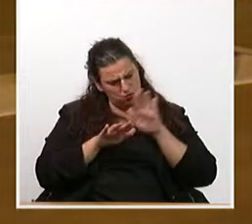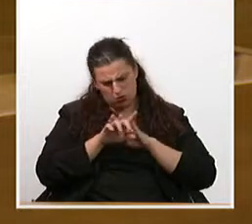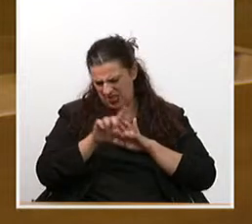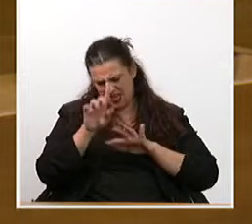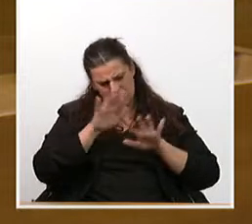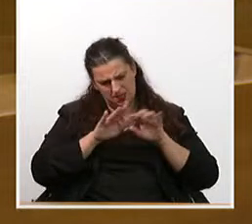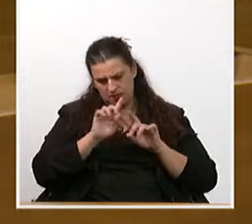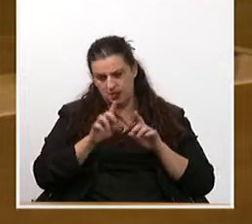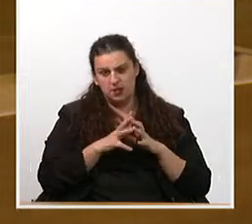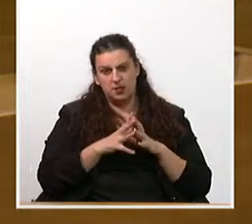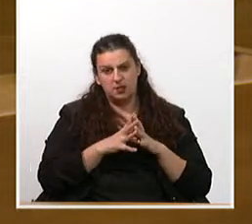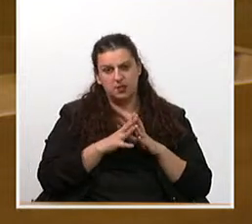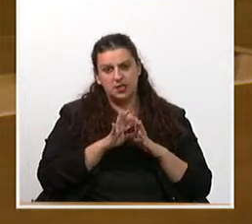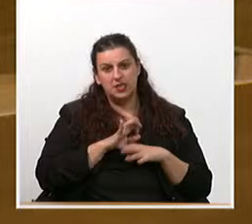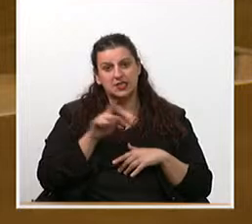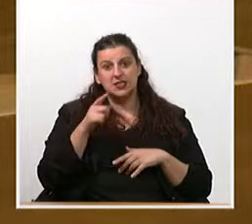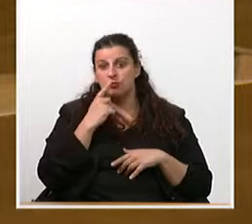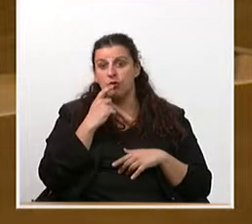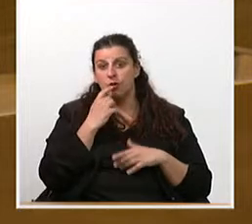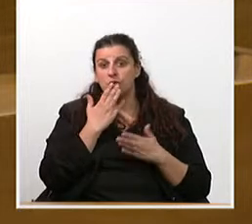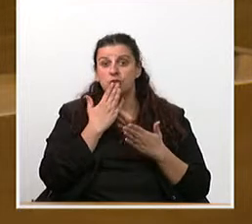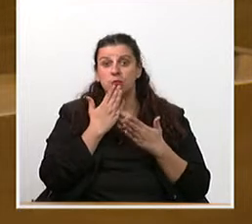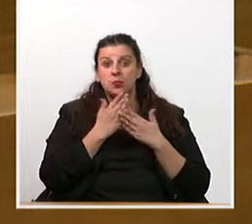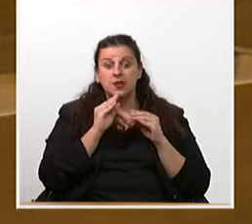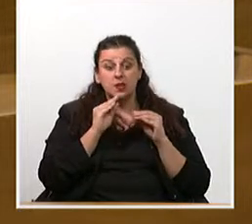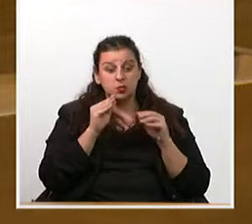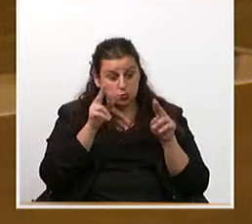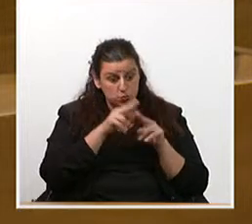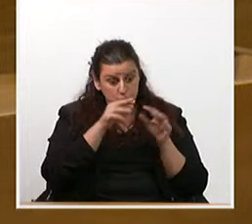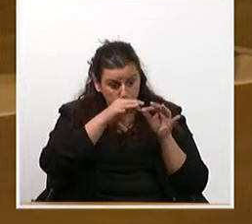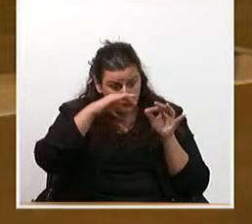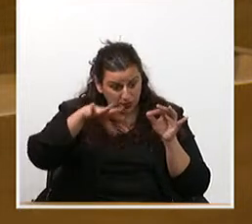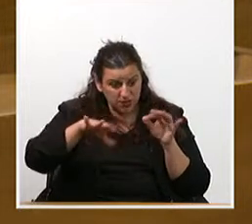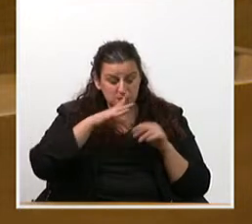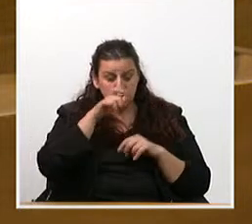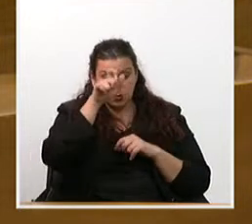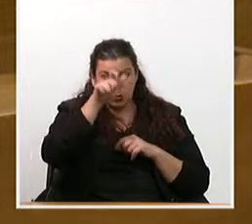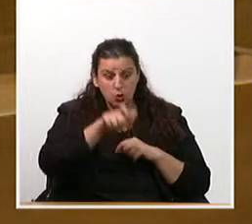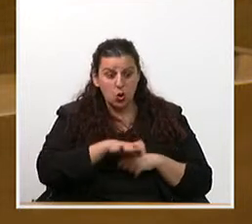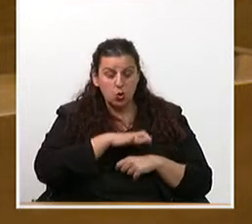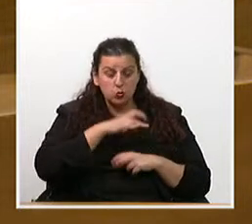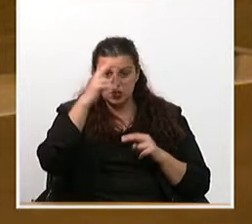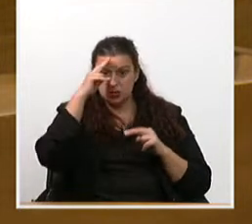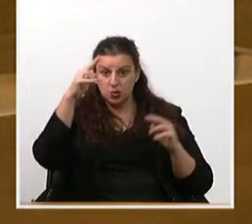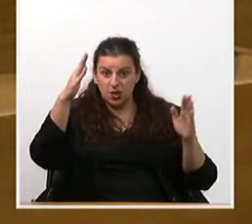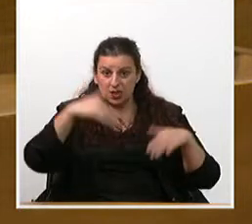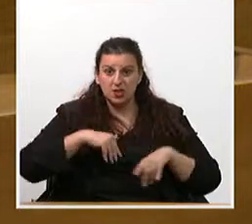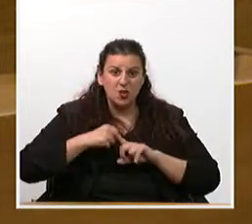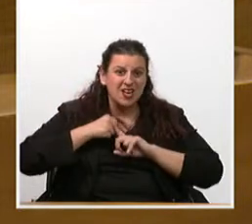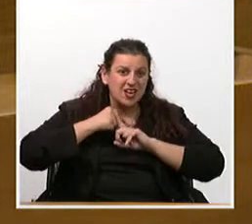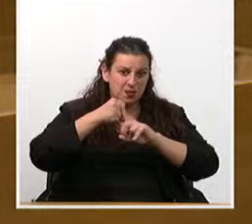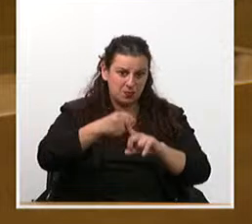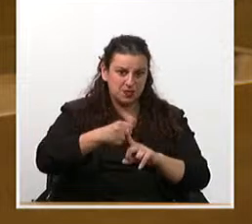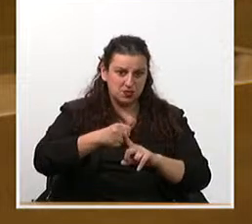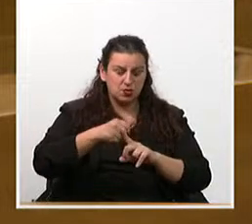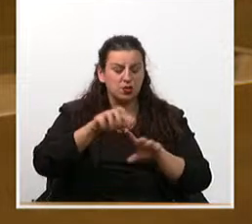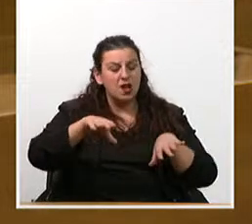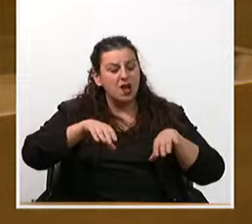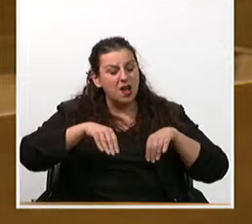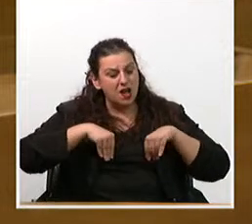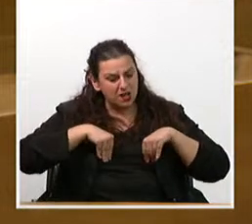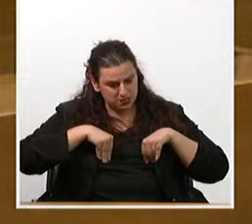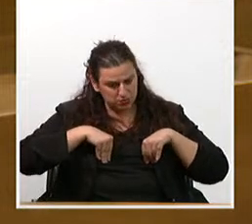dier el señor un iner y unor la